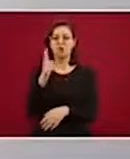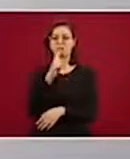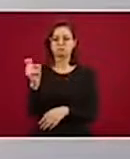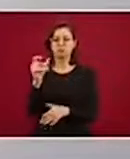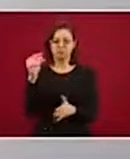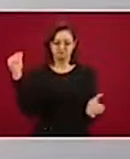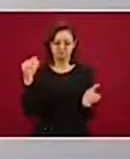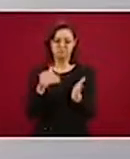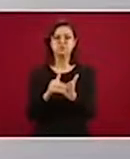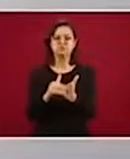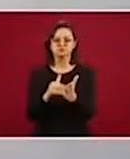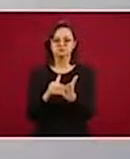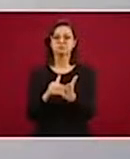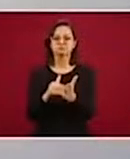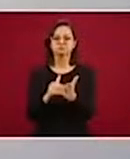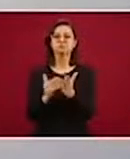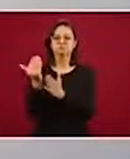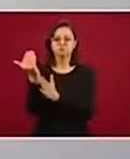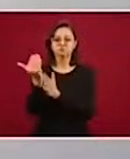barriles